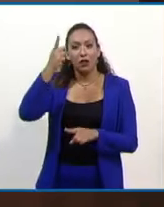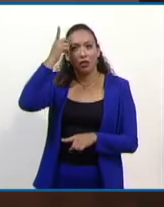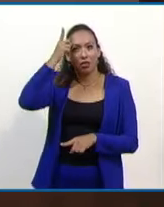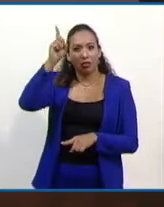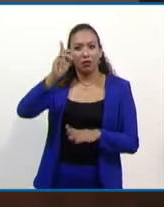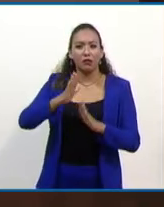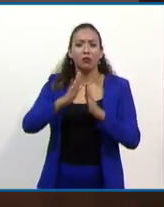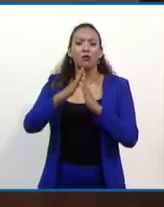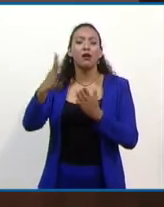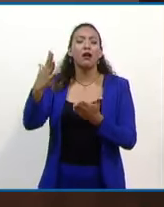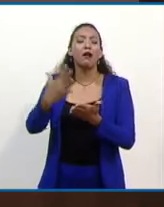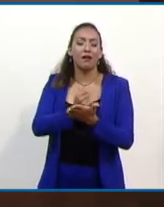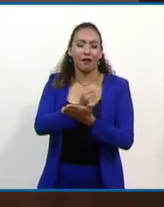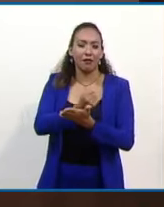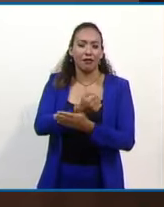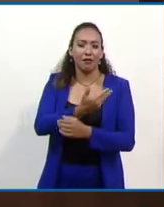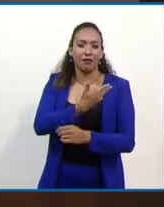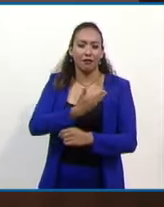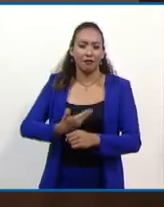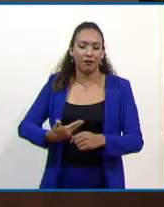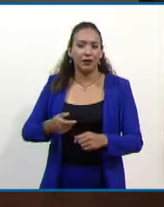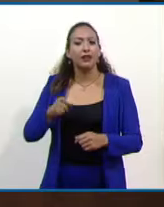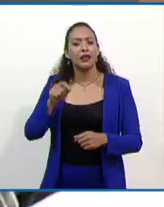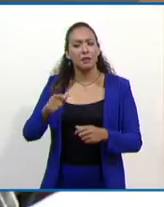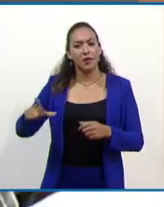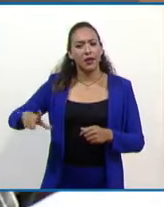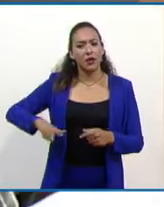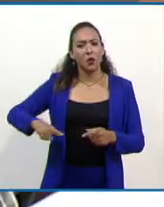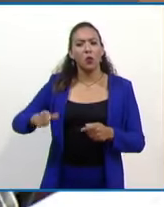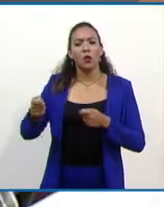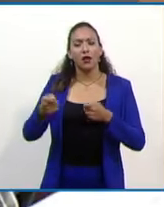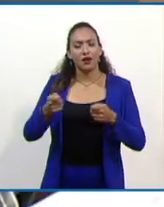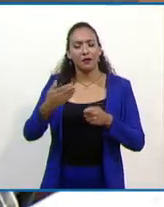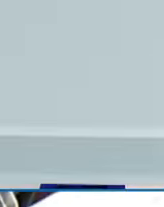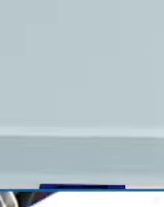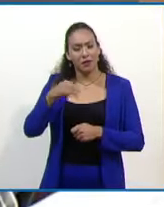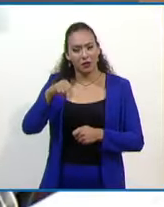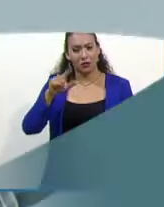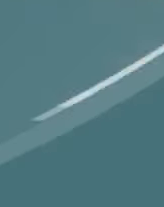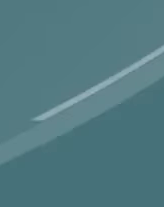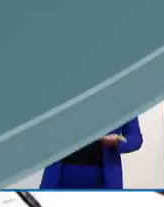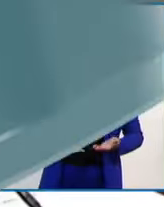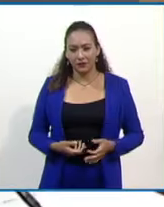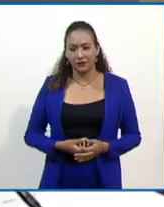favor para obtener el triunfo y poder gobernar de forma correcta.